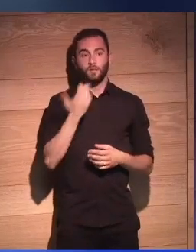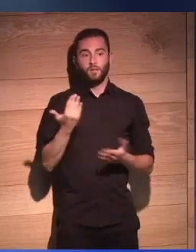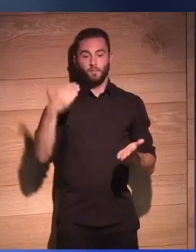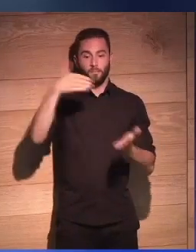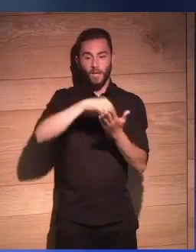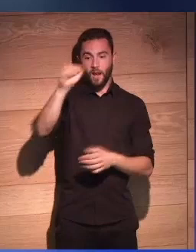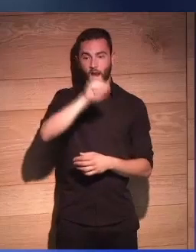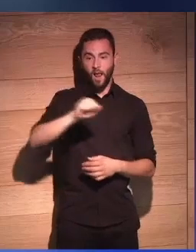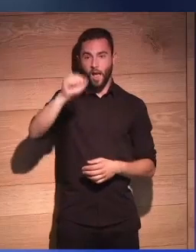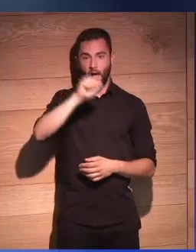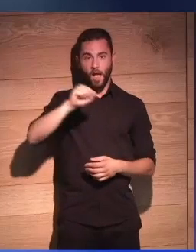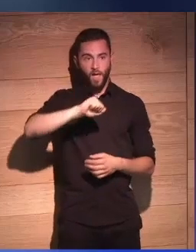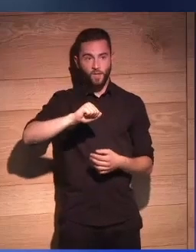tierra.